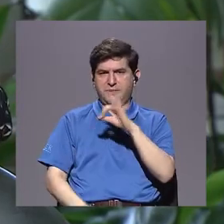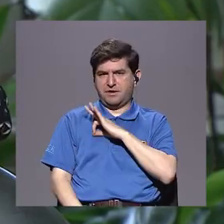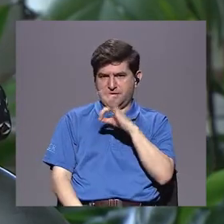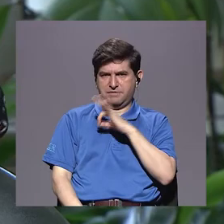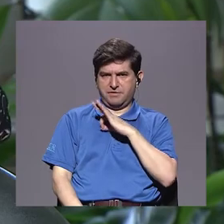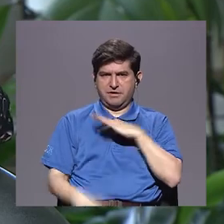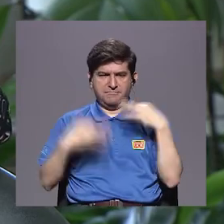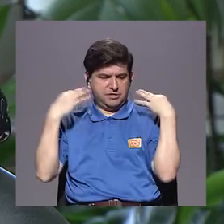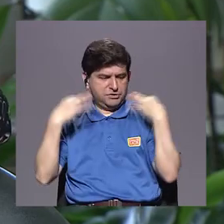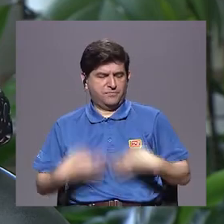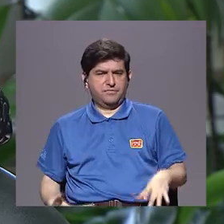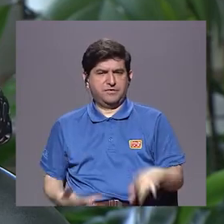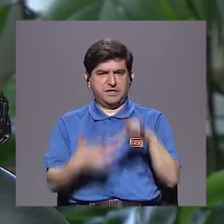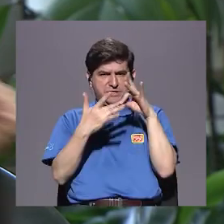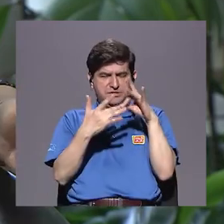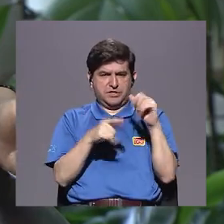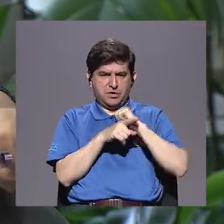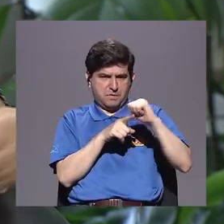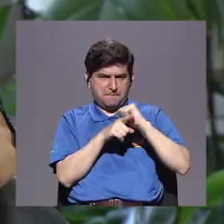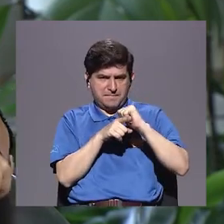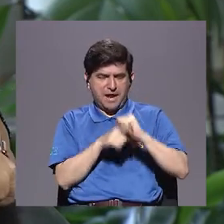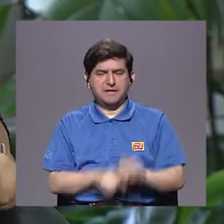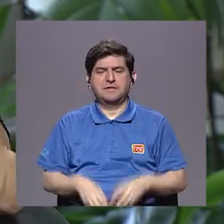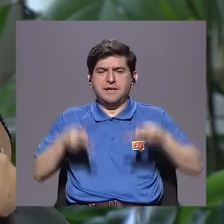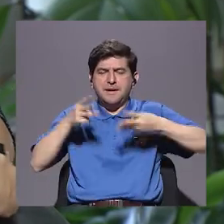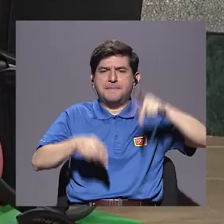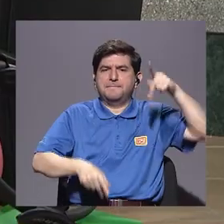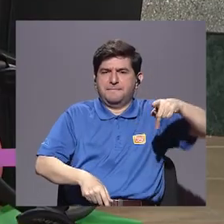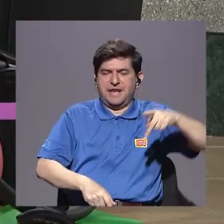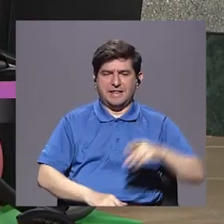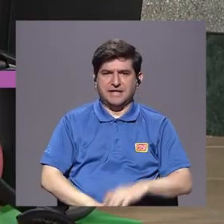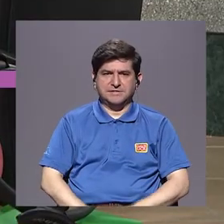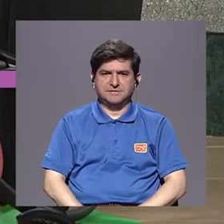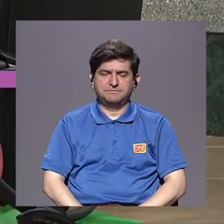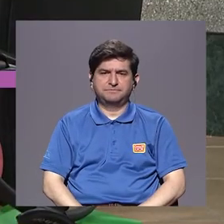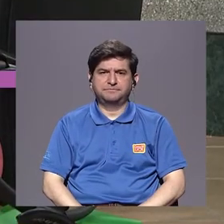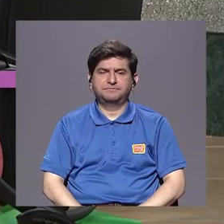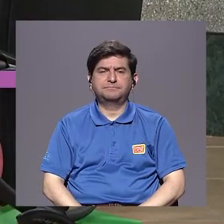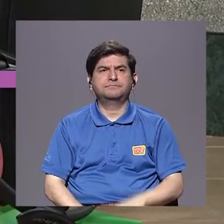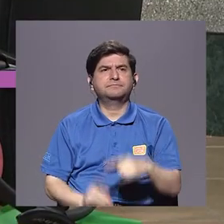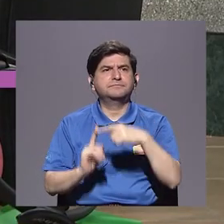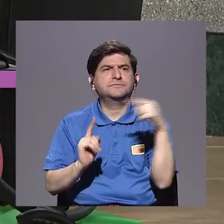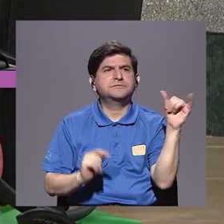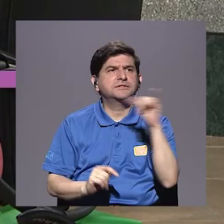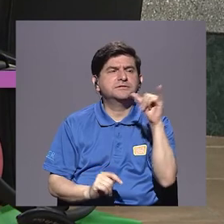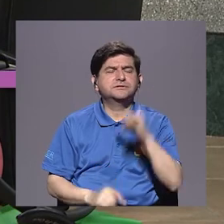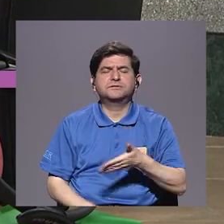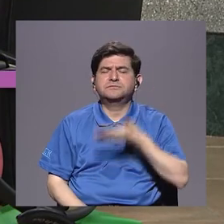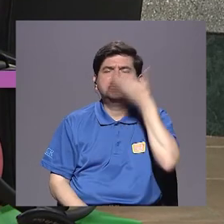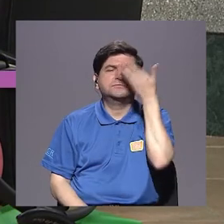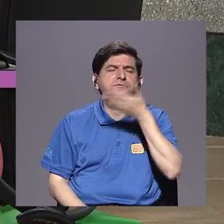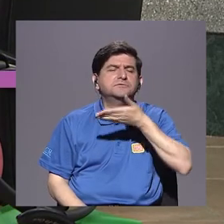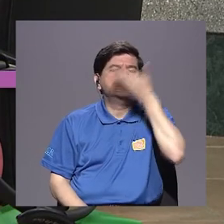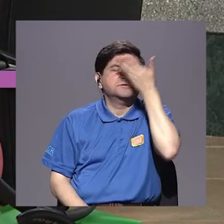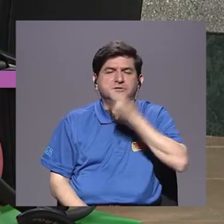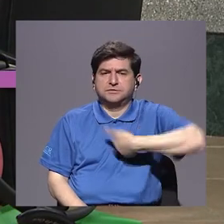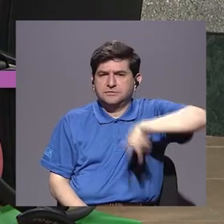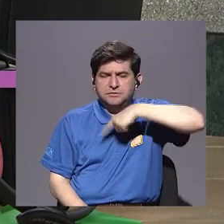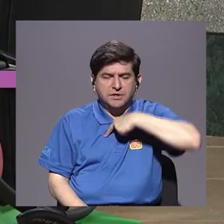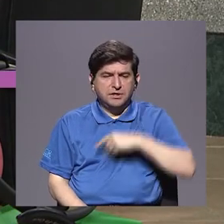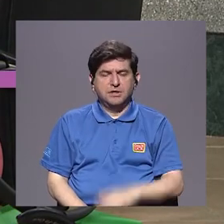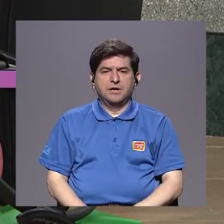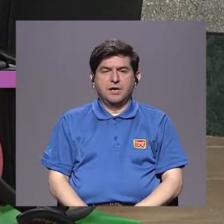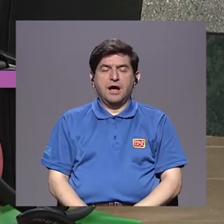beneficios físicos, sobre todo físicos de practicar pilates. Claro, bueno, desde la respiración vamos